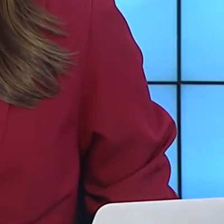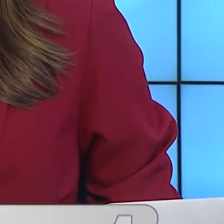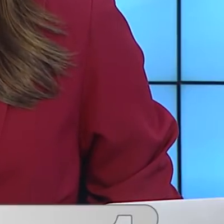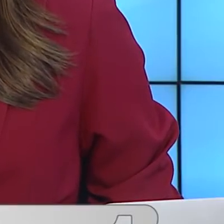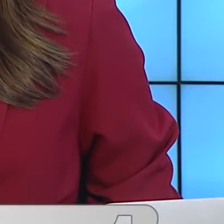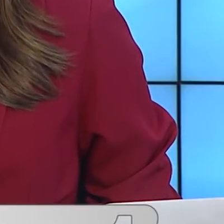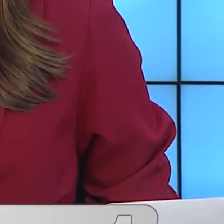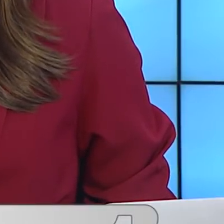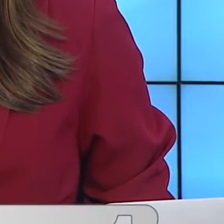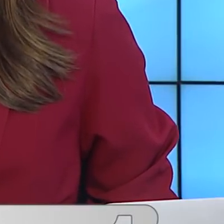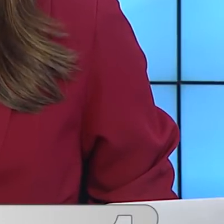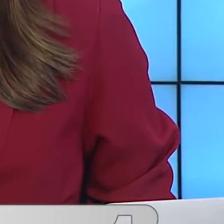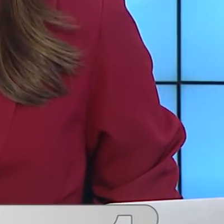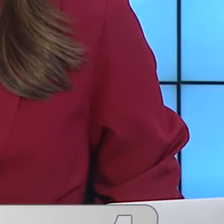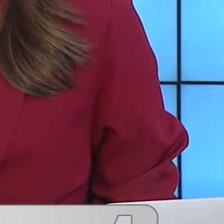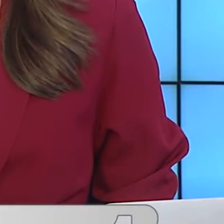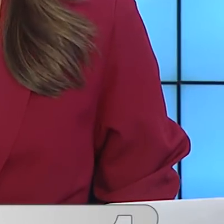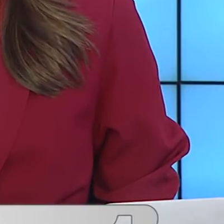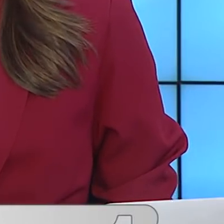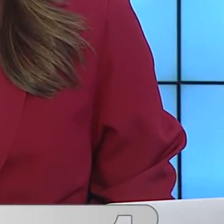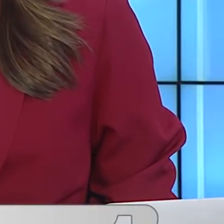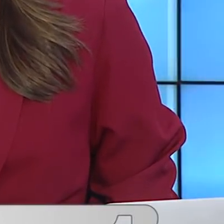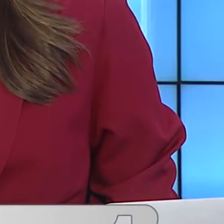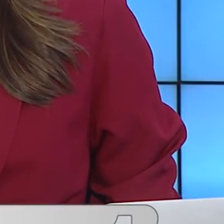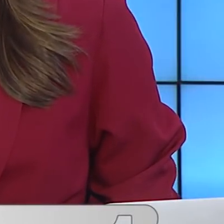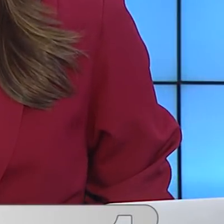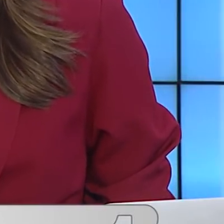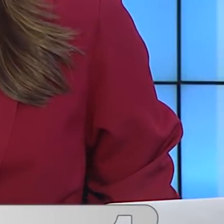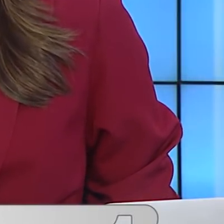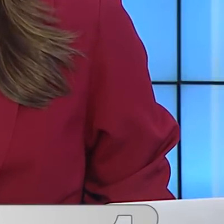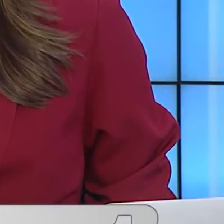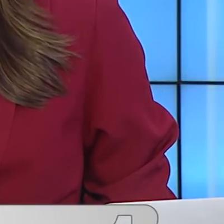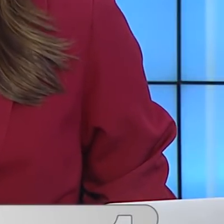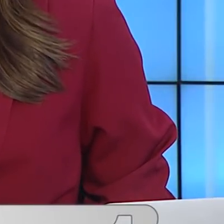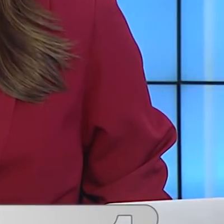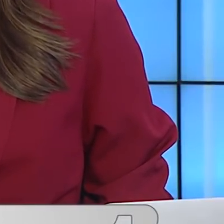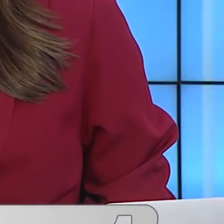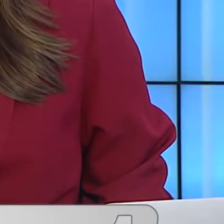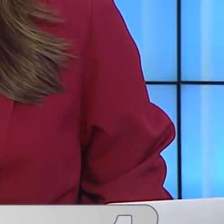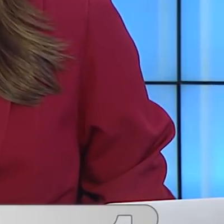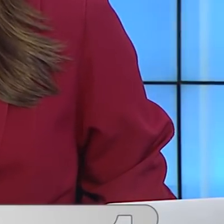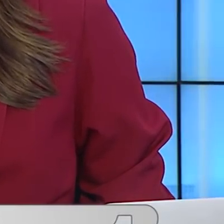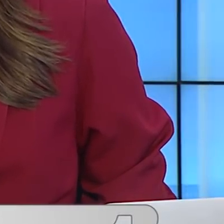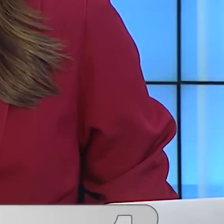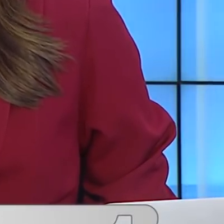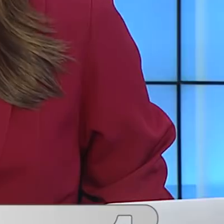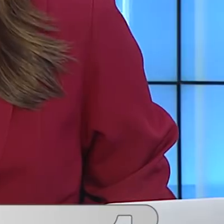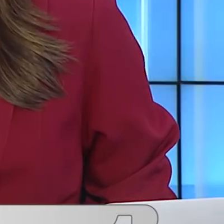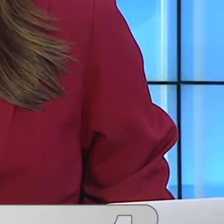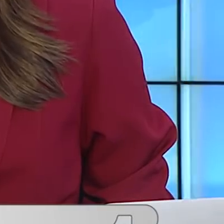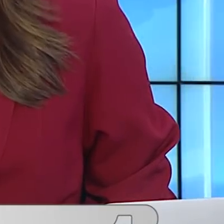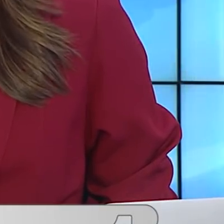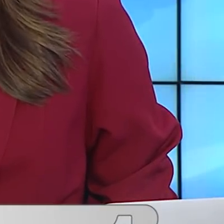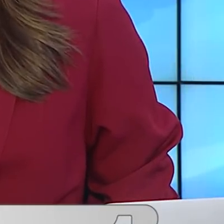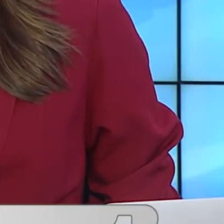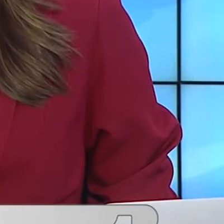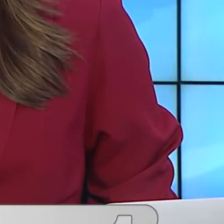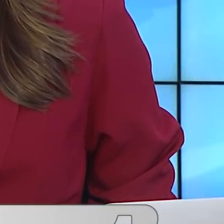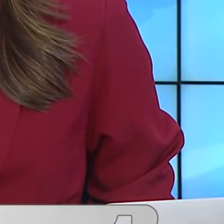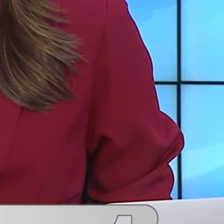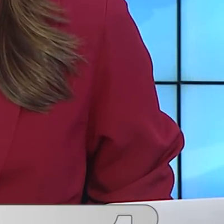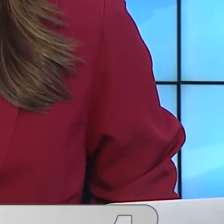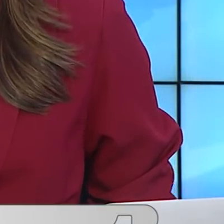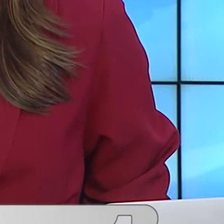Seguimos en Noticentro 1 CMI. En Bogotá, 40 familias de 120 que ocupan un terreno en cercanías a la cárcel Modelo